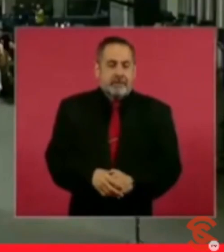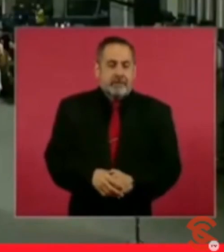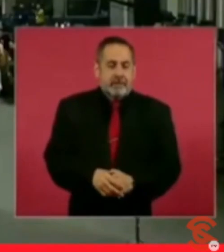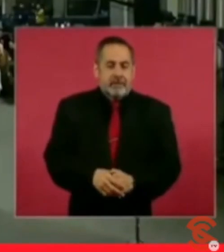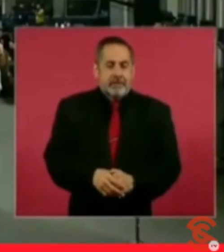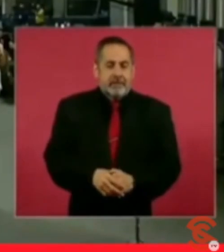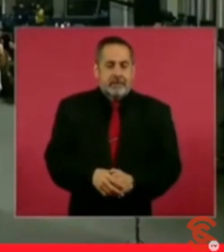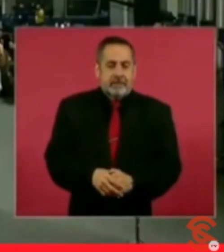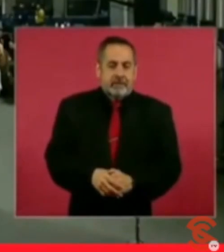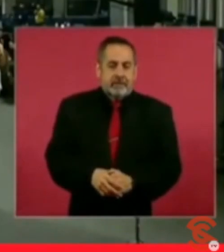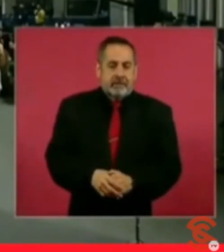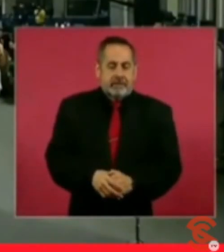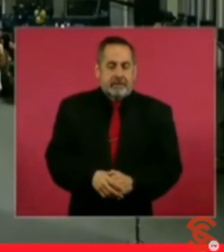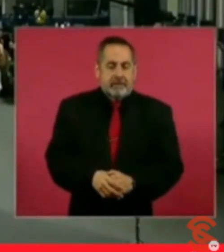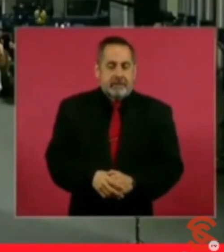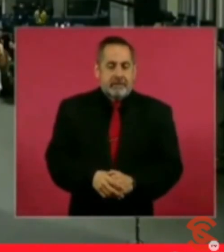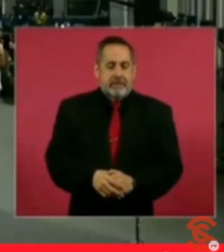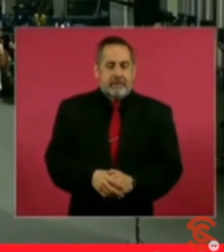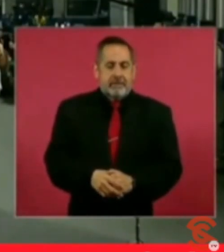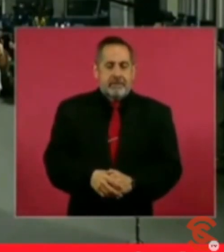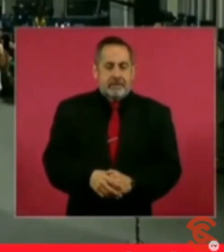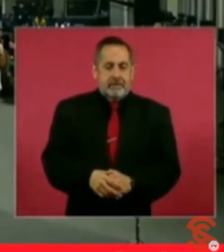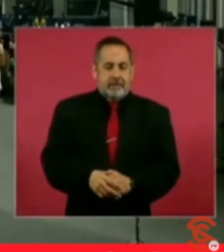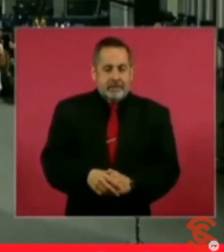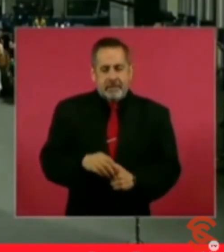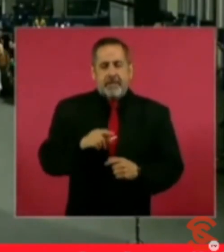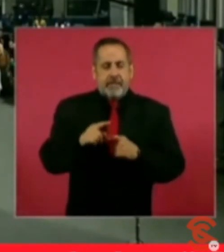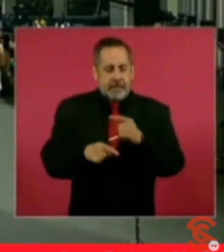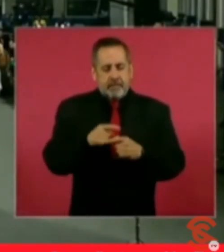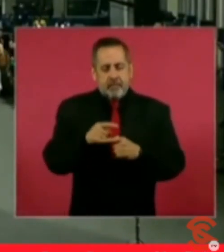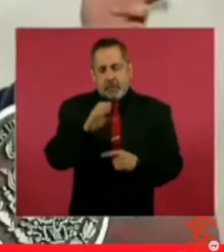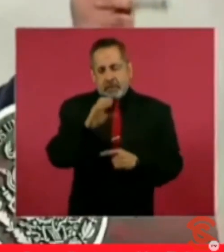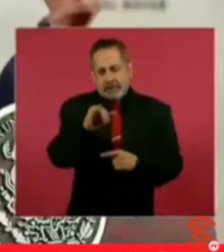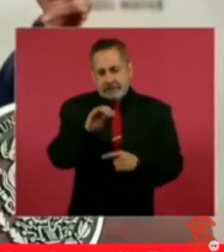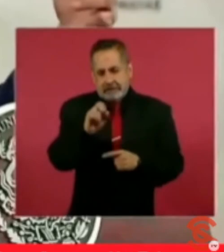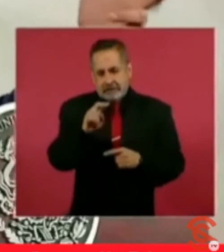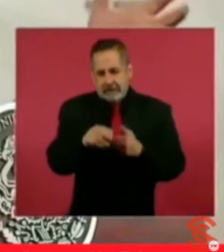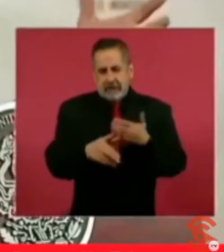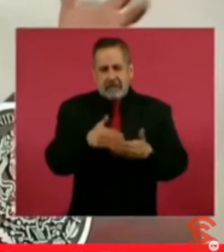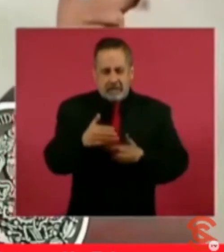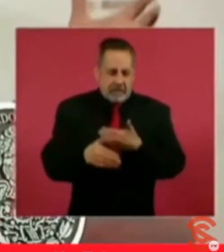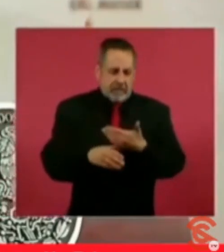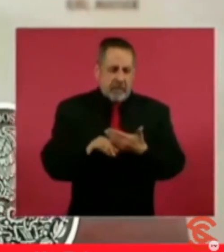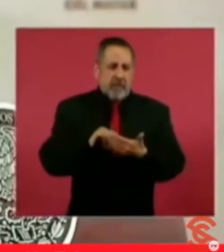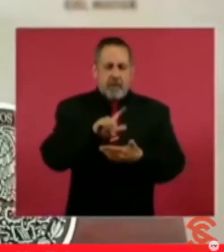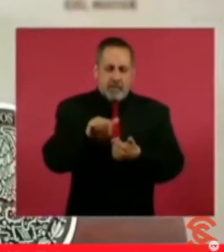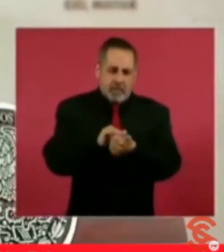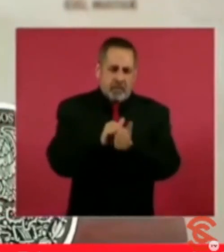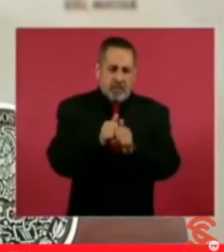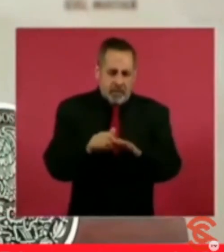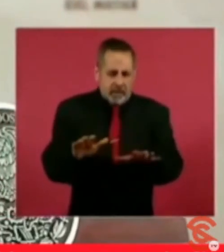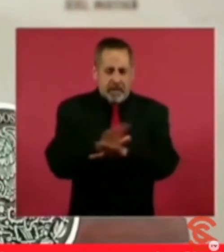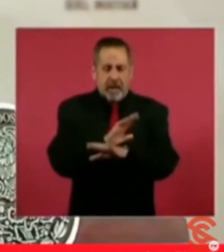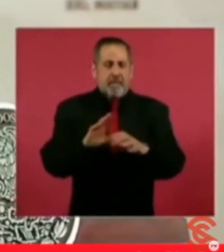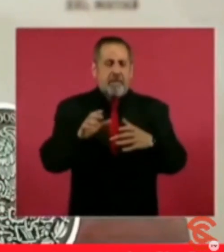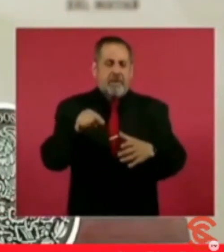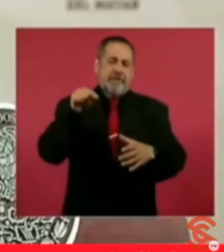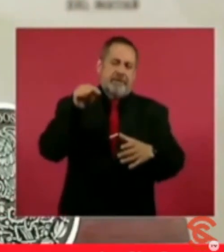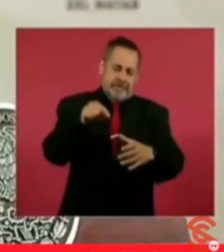Entonces, luego se va modernizando y fundaron este centro de